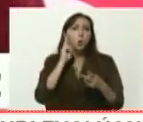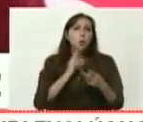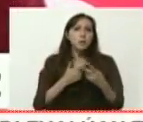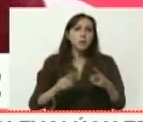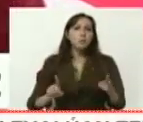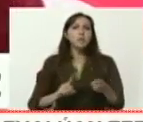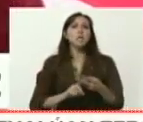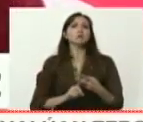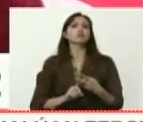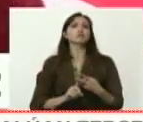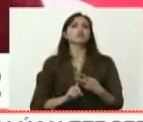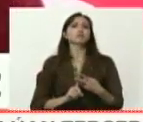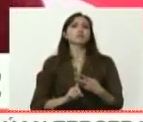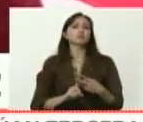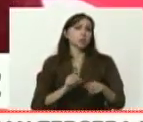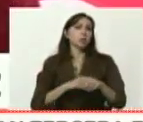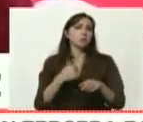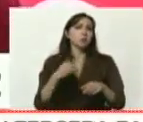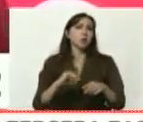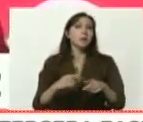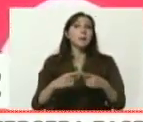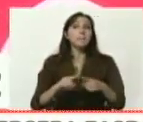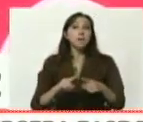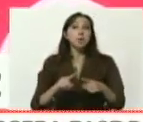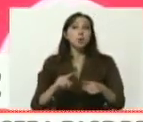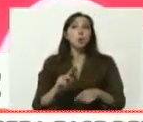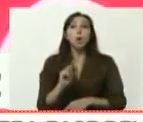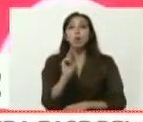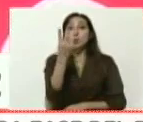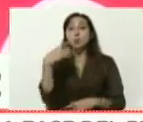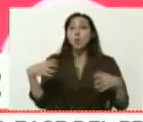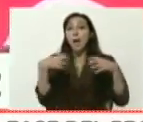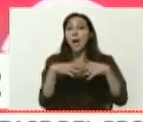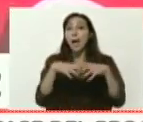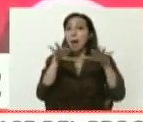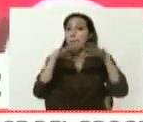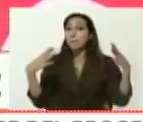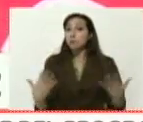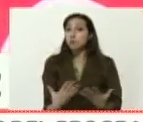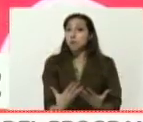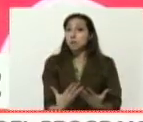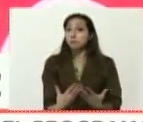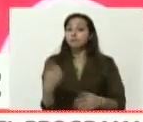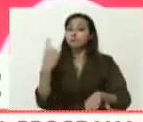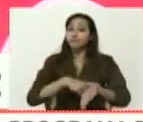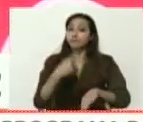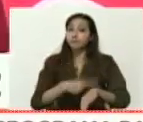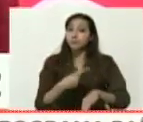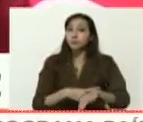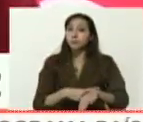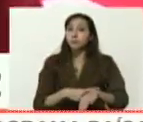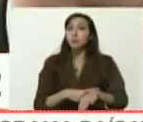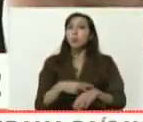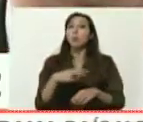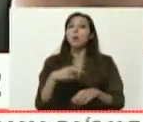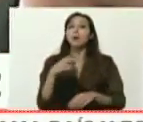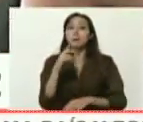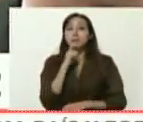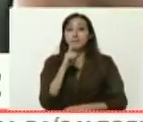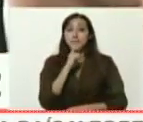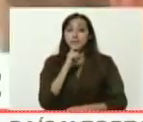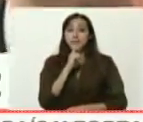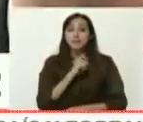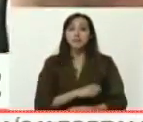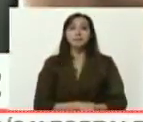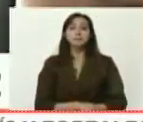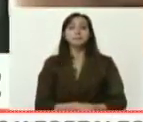Pero ya después de la Segunda Guerra Mundial, los tiempos se acortaron porque estamos amenazados por diversas cosas, por